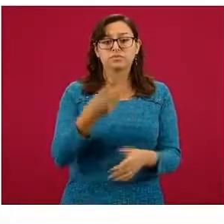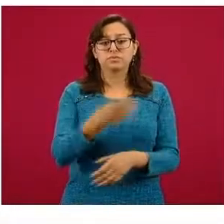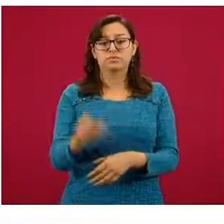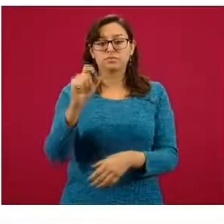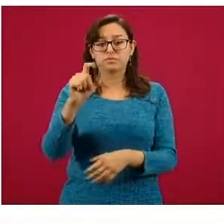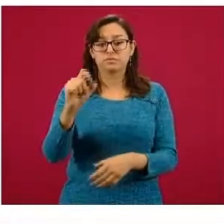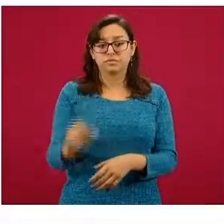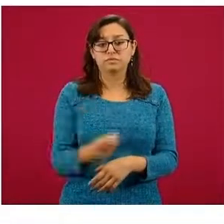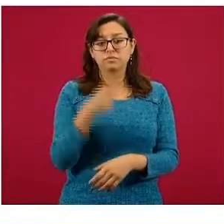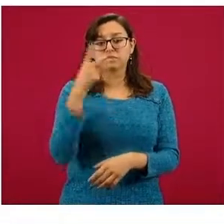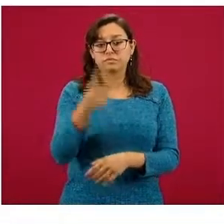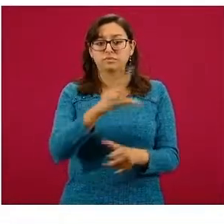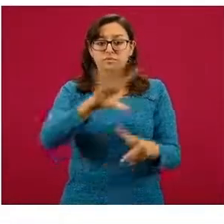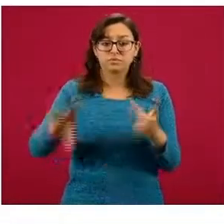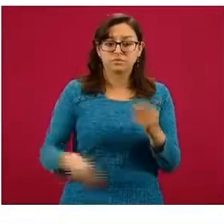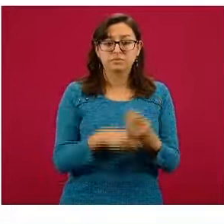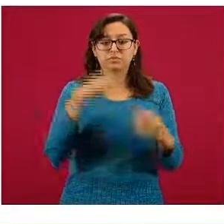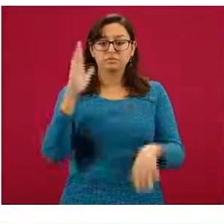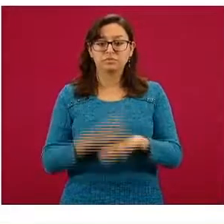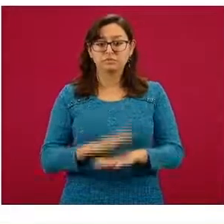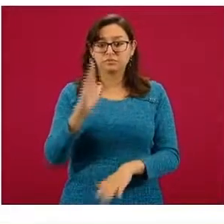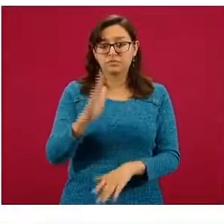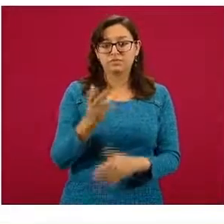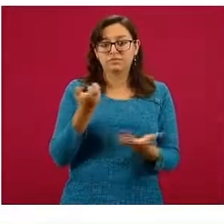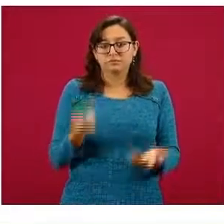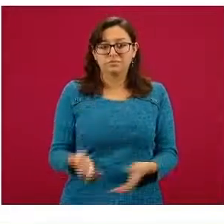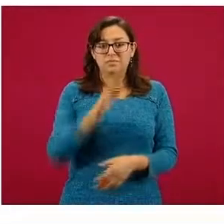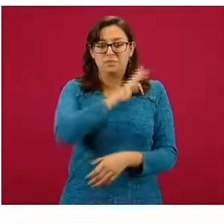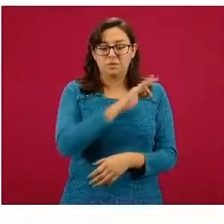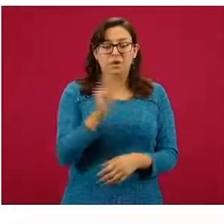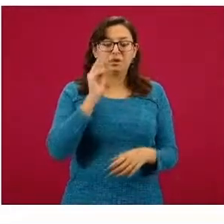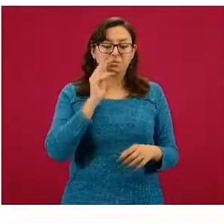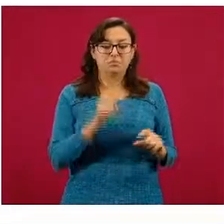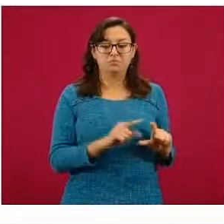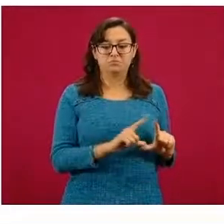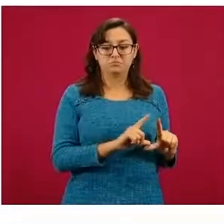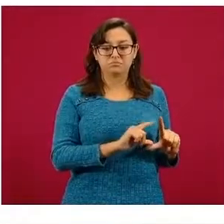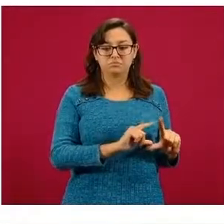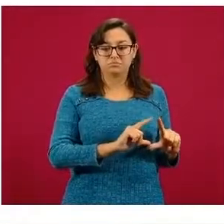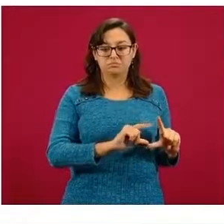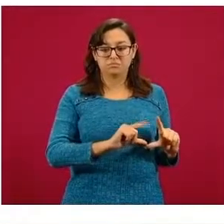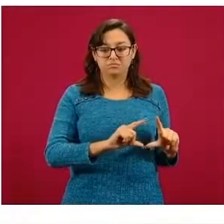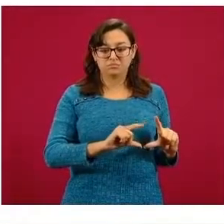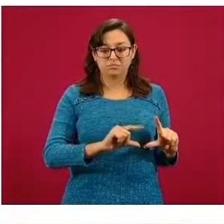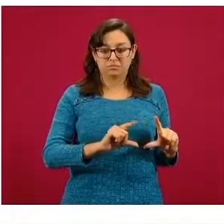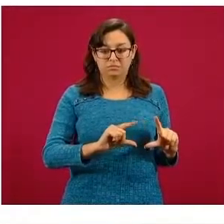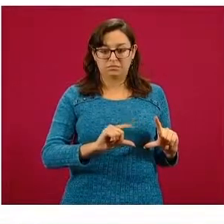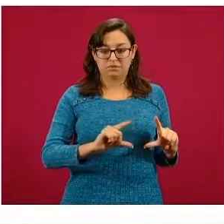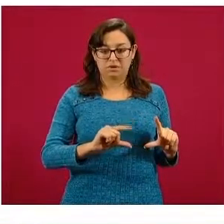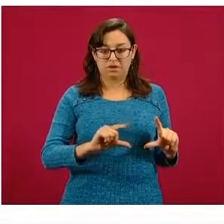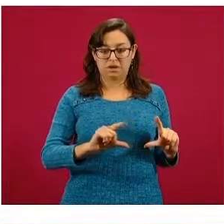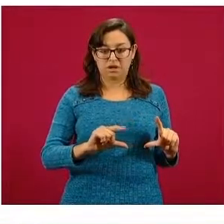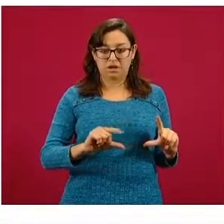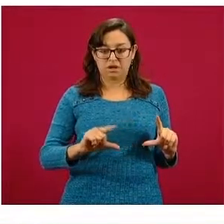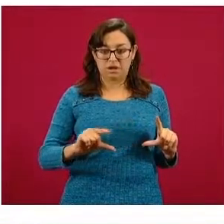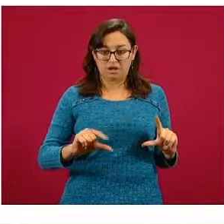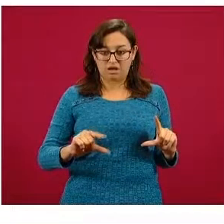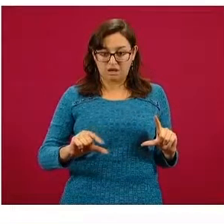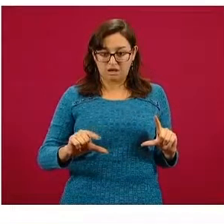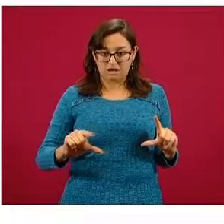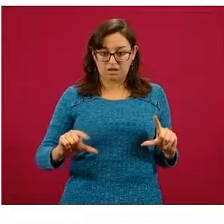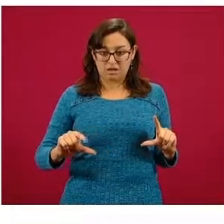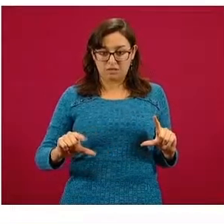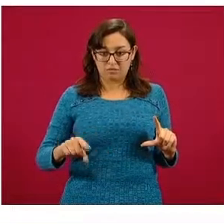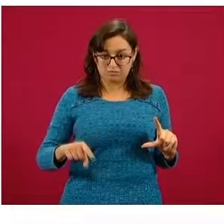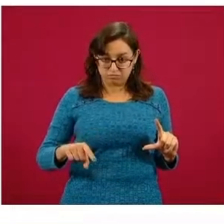31.422 casos. Y entonces ustedes pueden ver en la gráfica que emana de la OMS, de la Organización Mundial de la Salud, cómo para esa